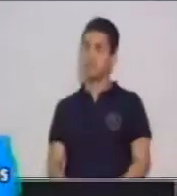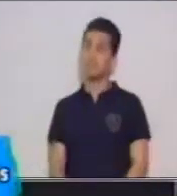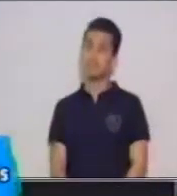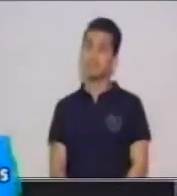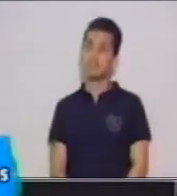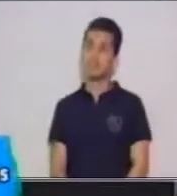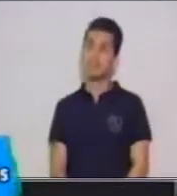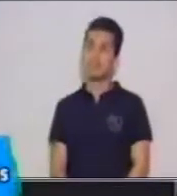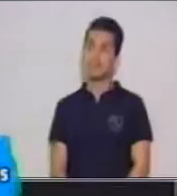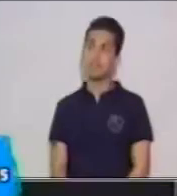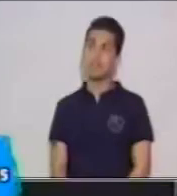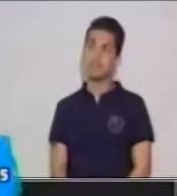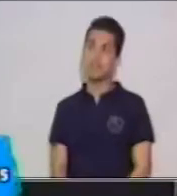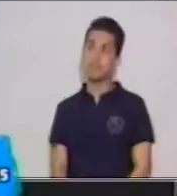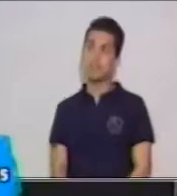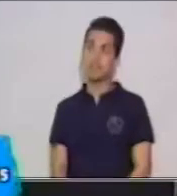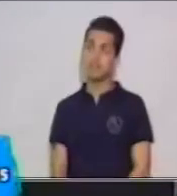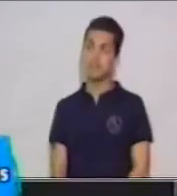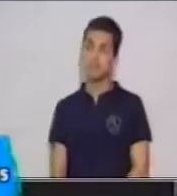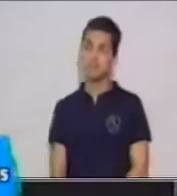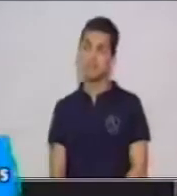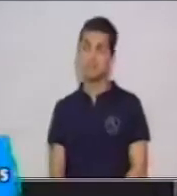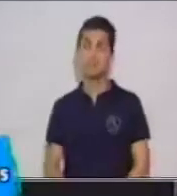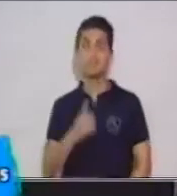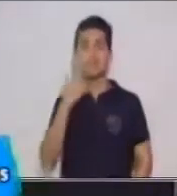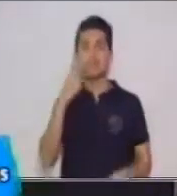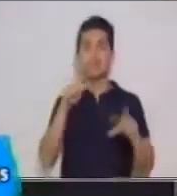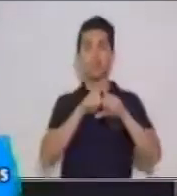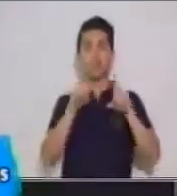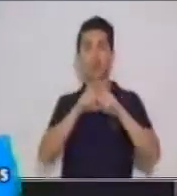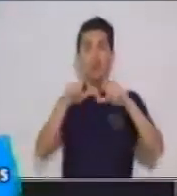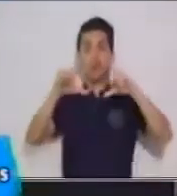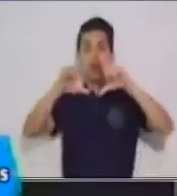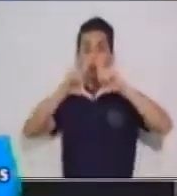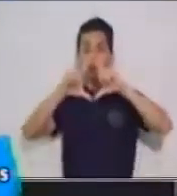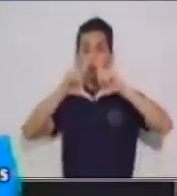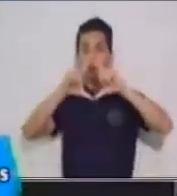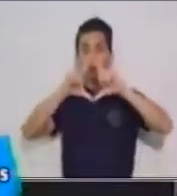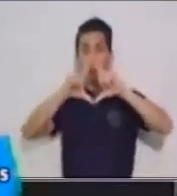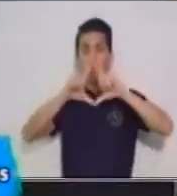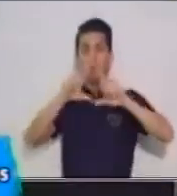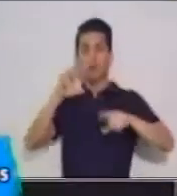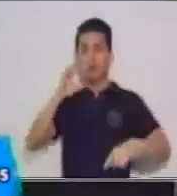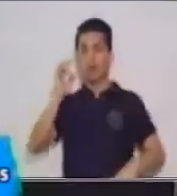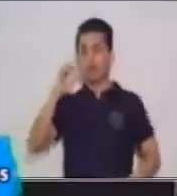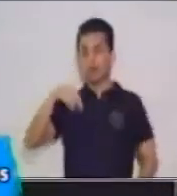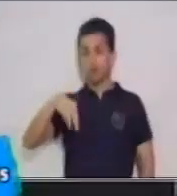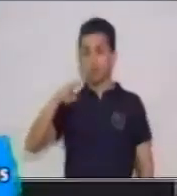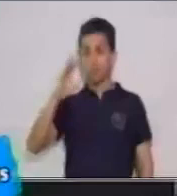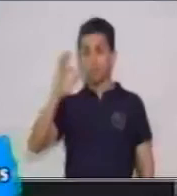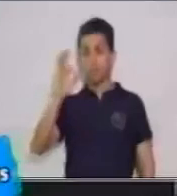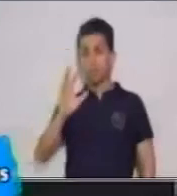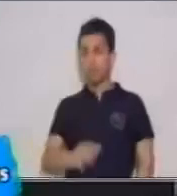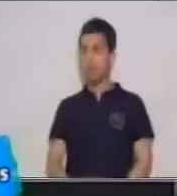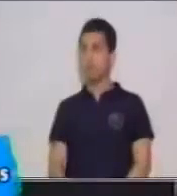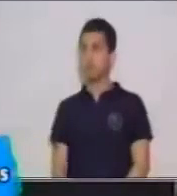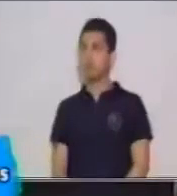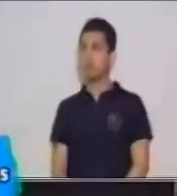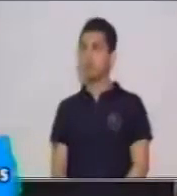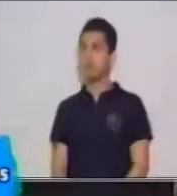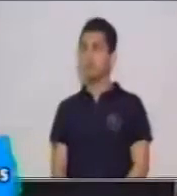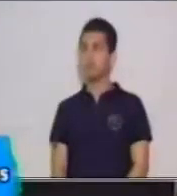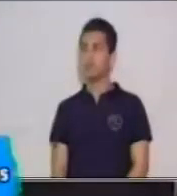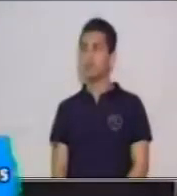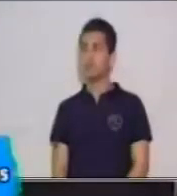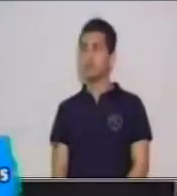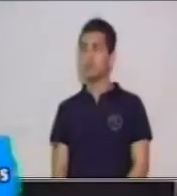y acá, y te va a quedar como un rombo. Luego, le doblas para acá